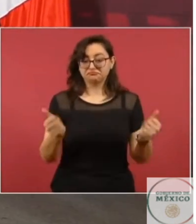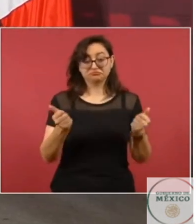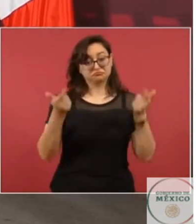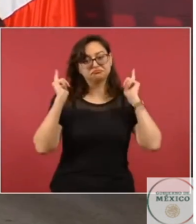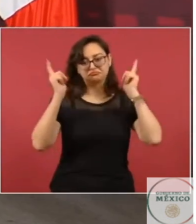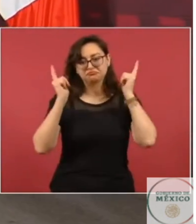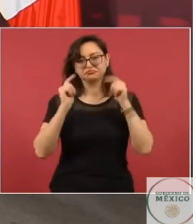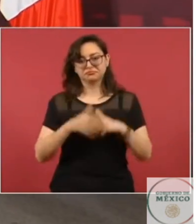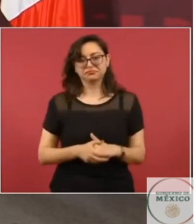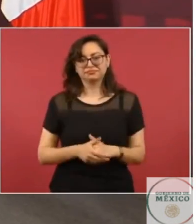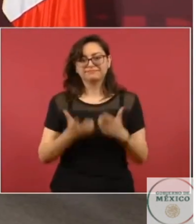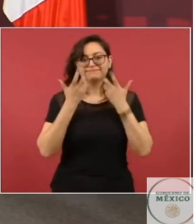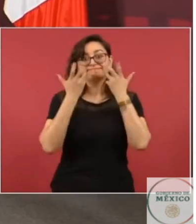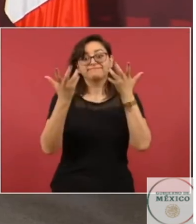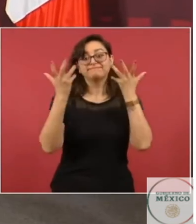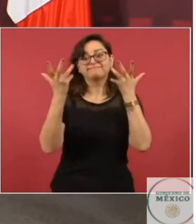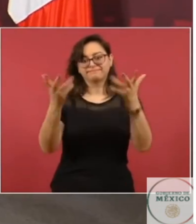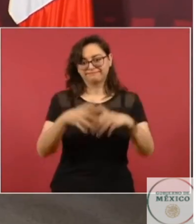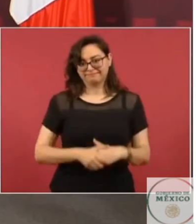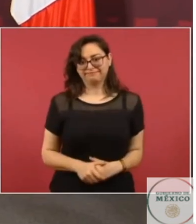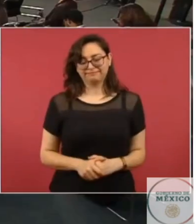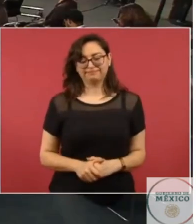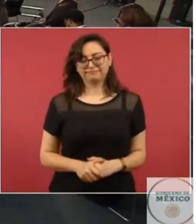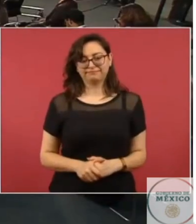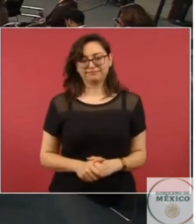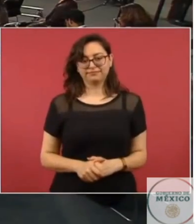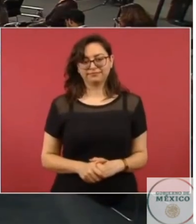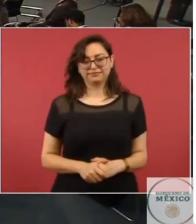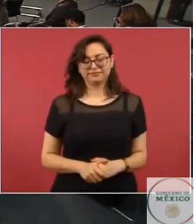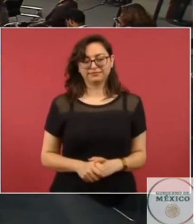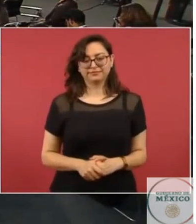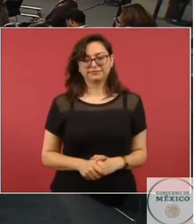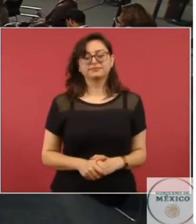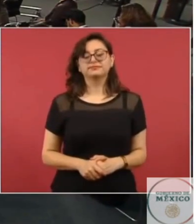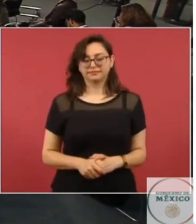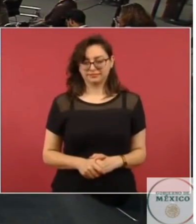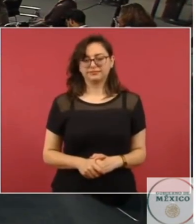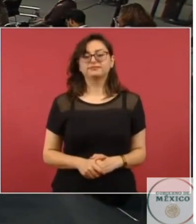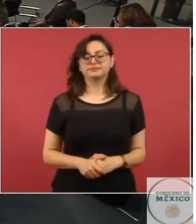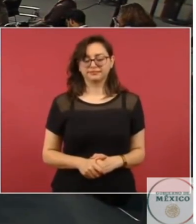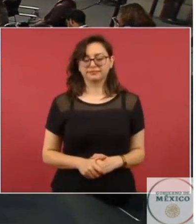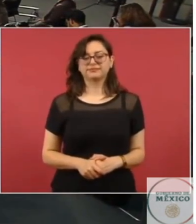espero, pues, deseo. Que fue por un grupo armado. Sí,